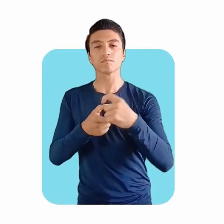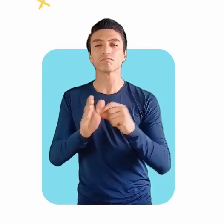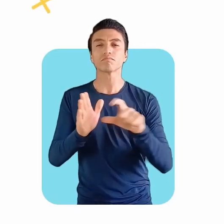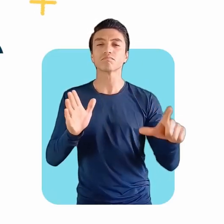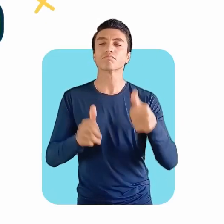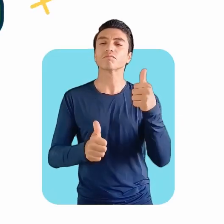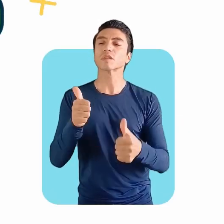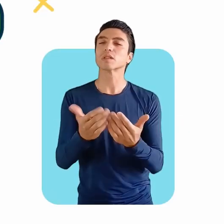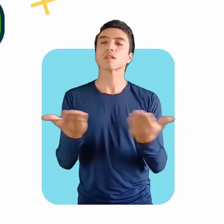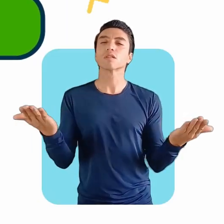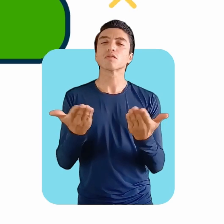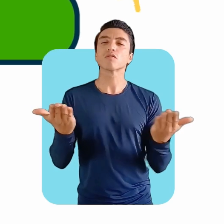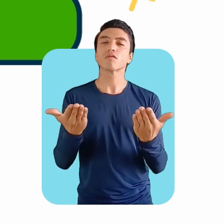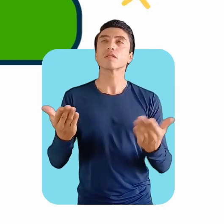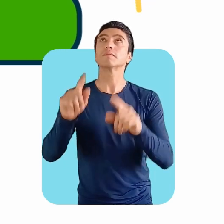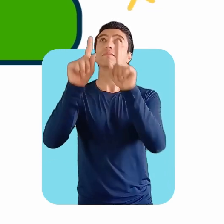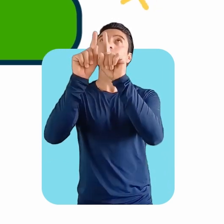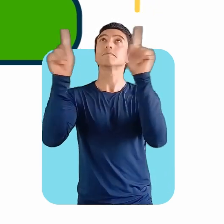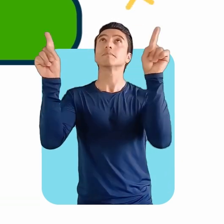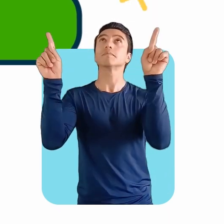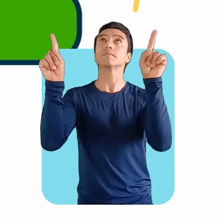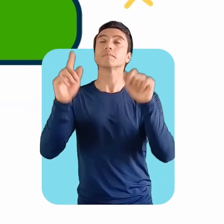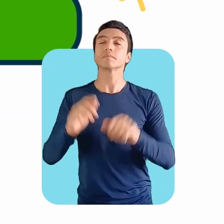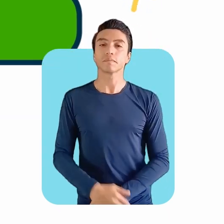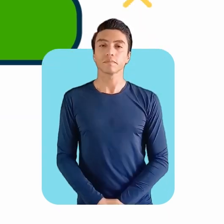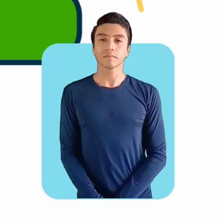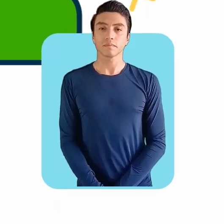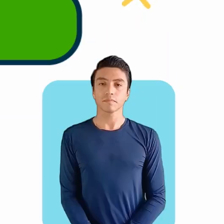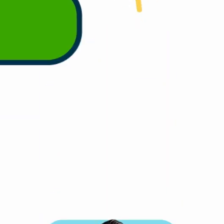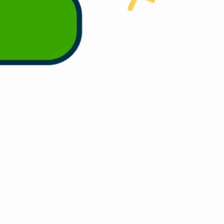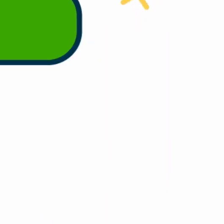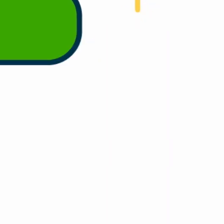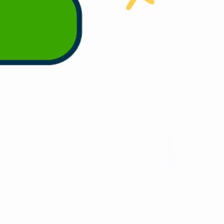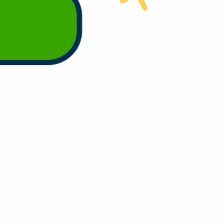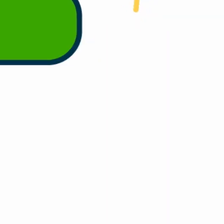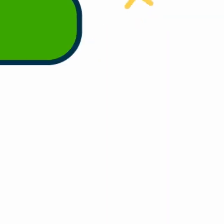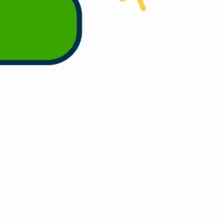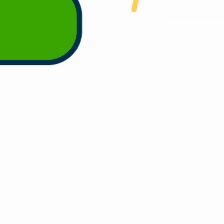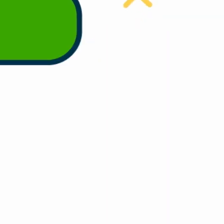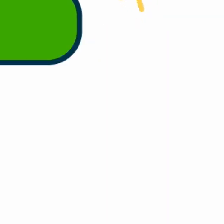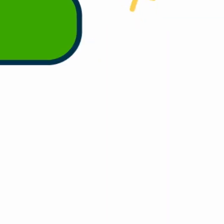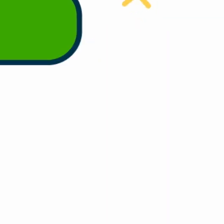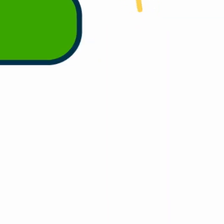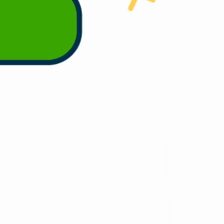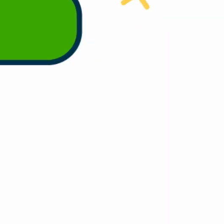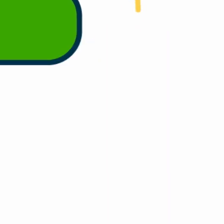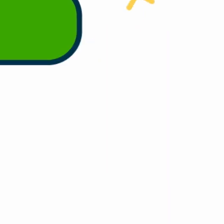Inscríbete en www.senasofiaplus.edu.co.